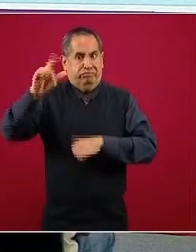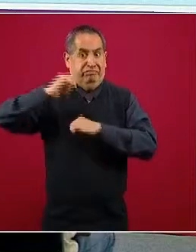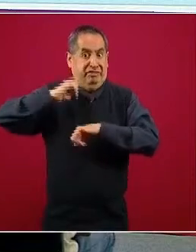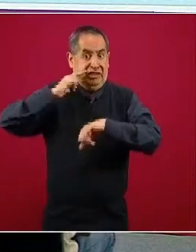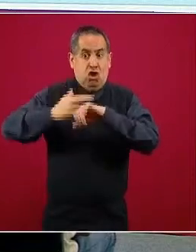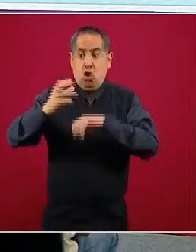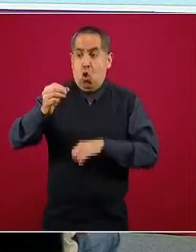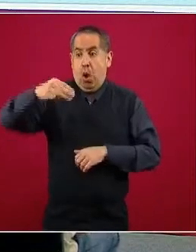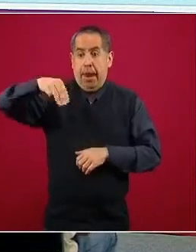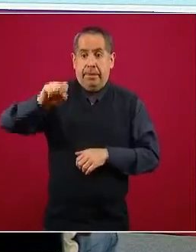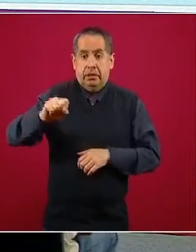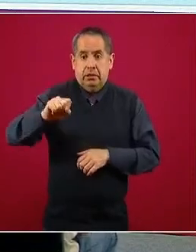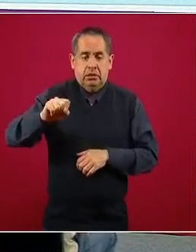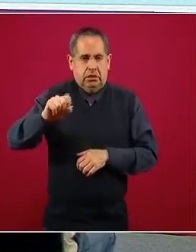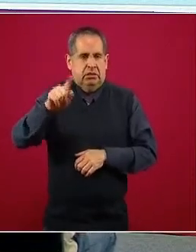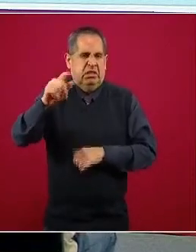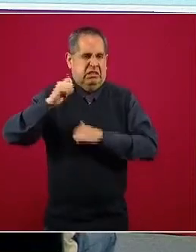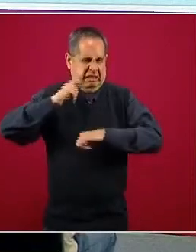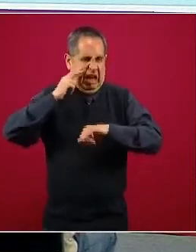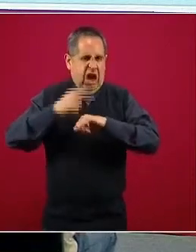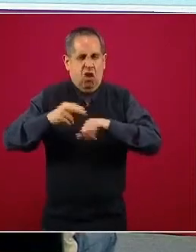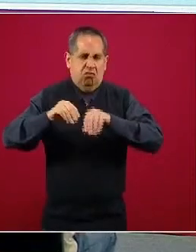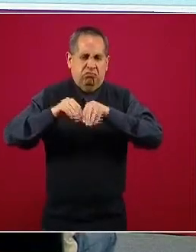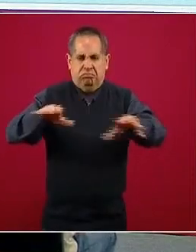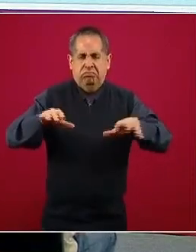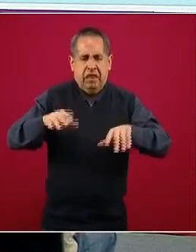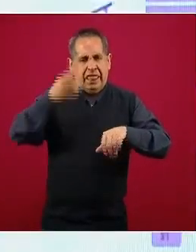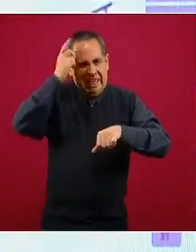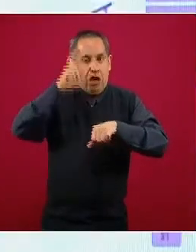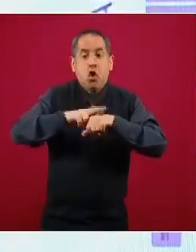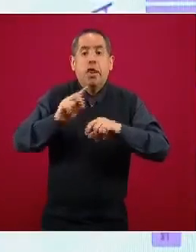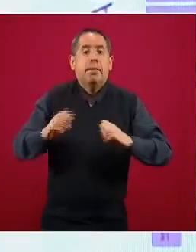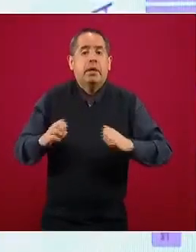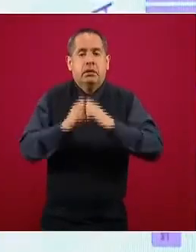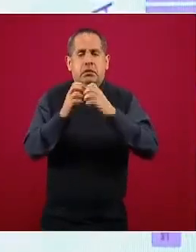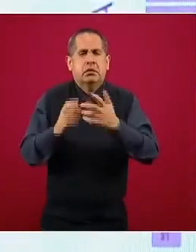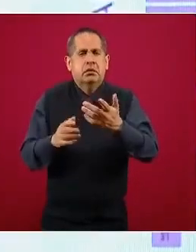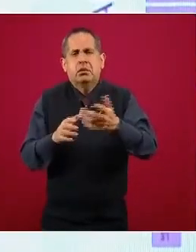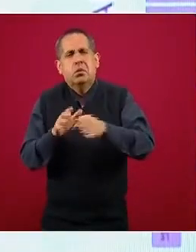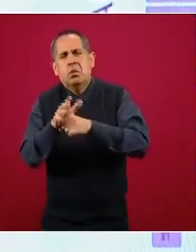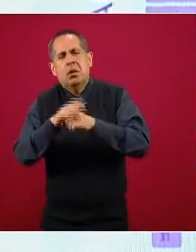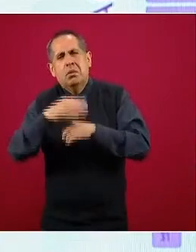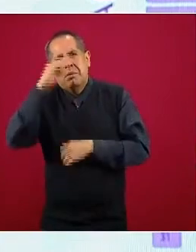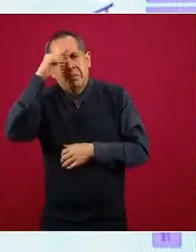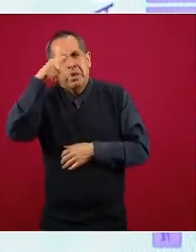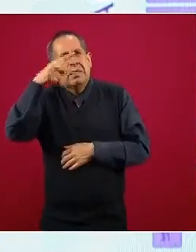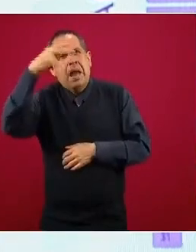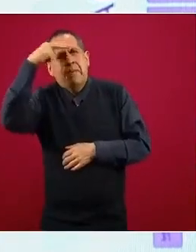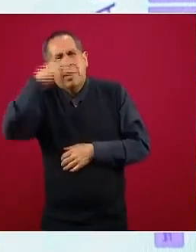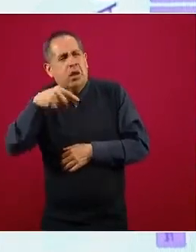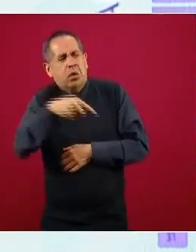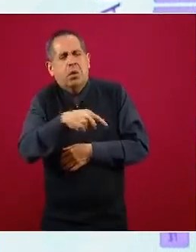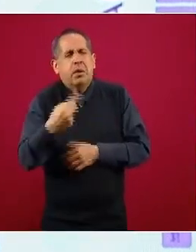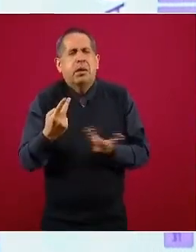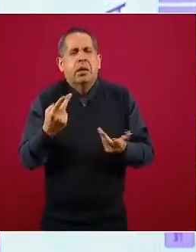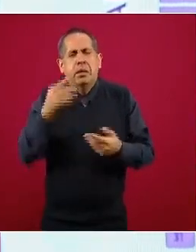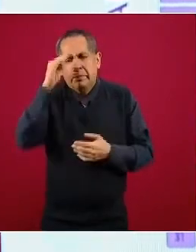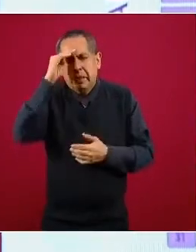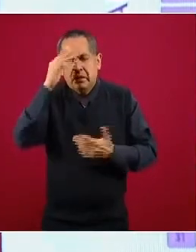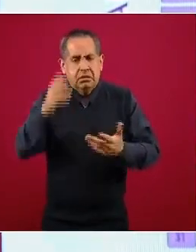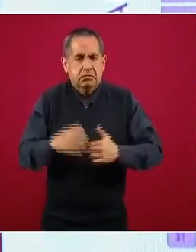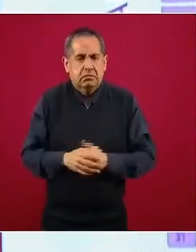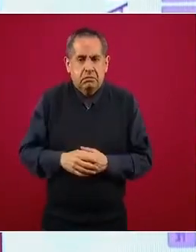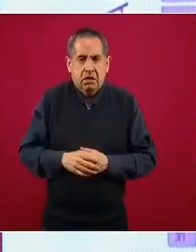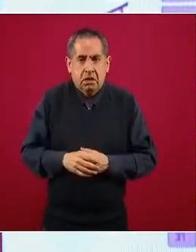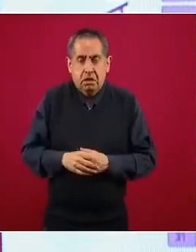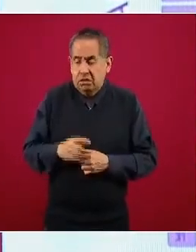Ryan, que es uno de los voceros y el director de emergencias, ¿cuál es el pronóstico para México? Y en